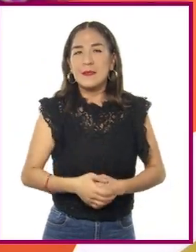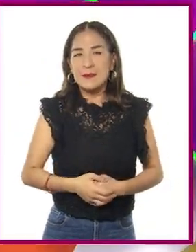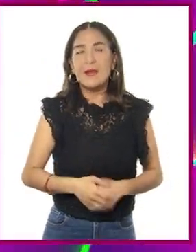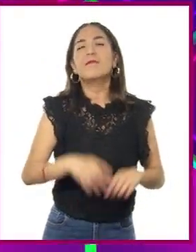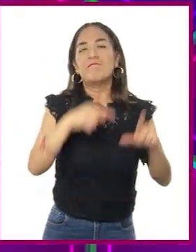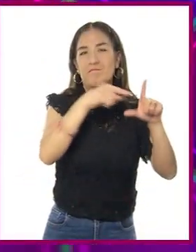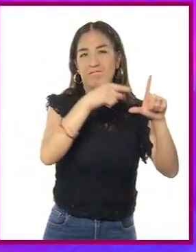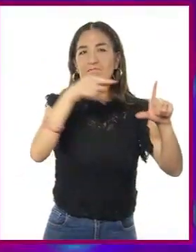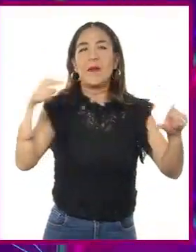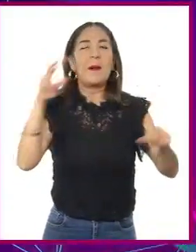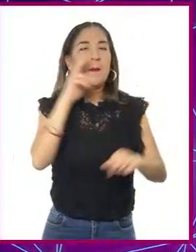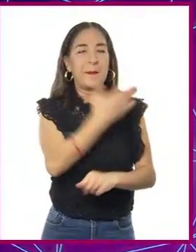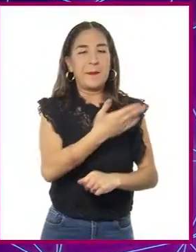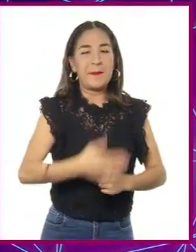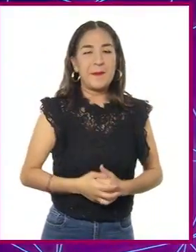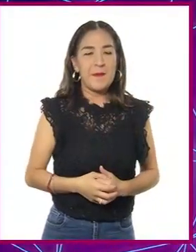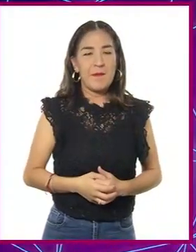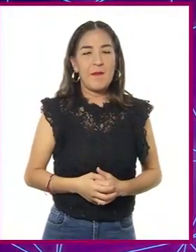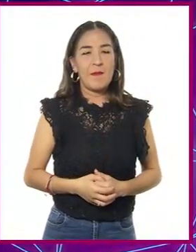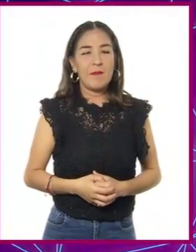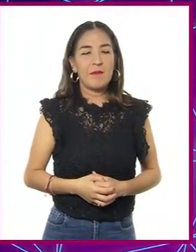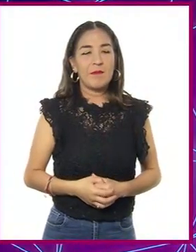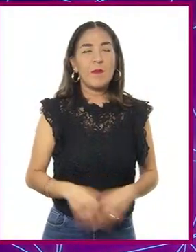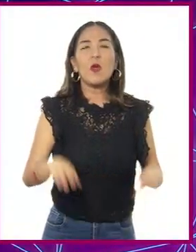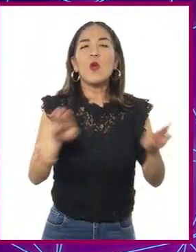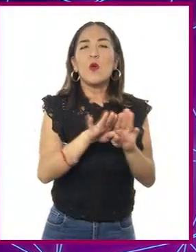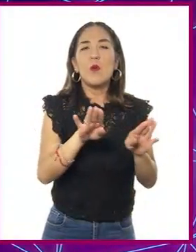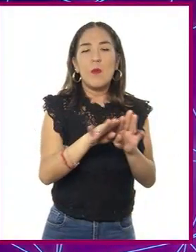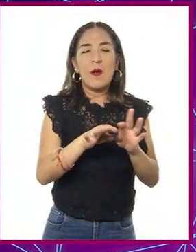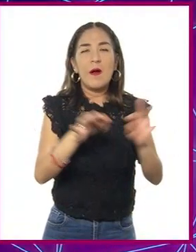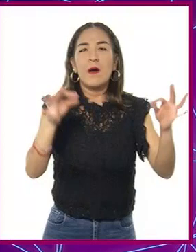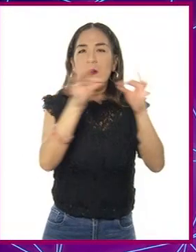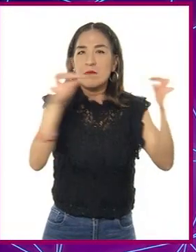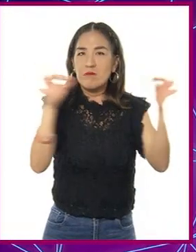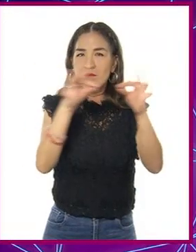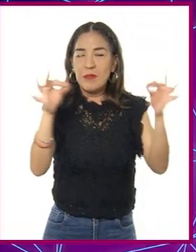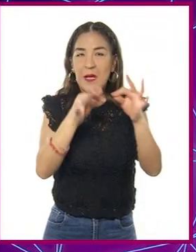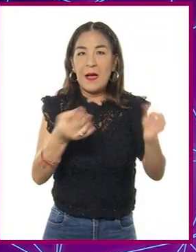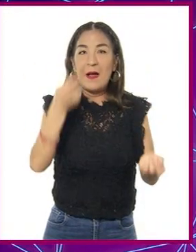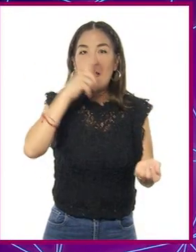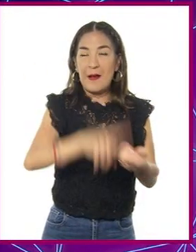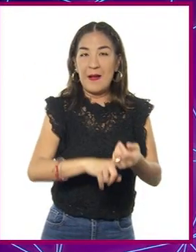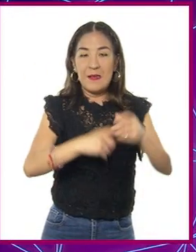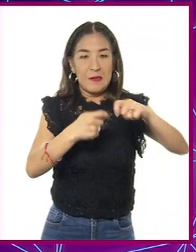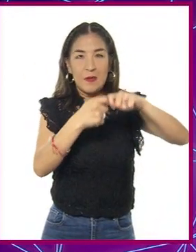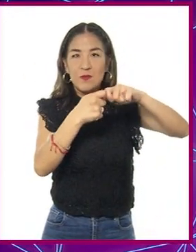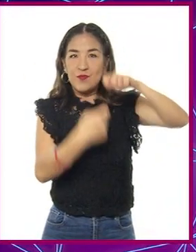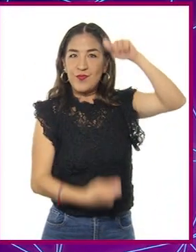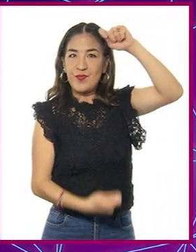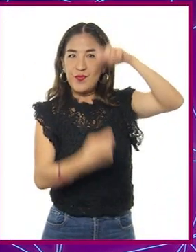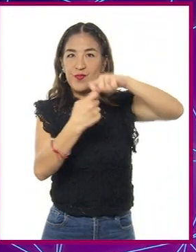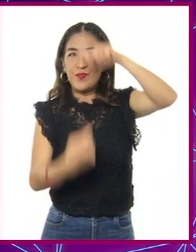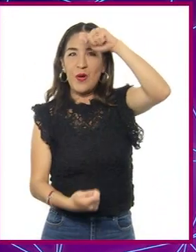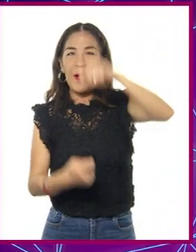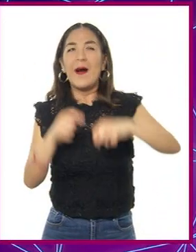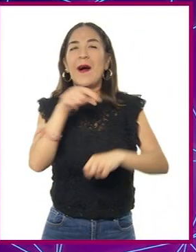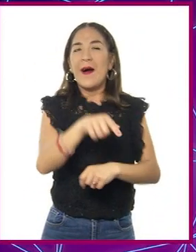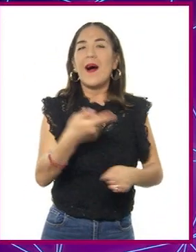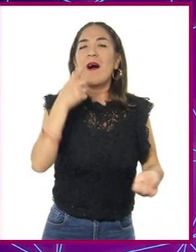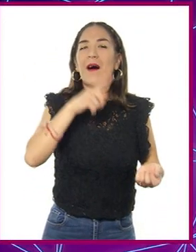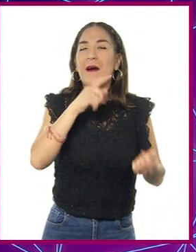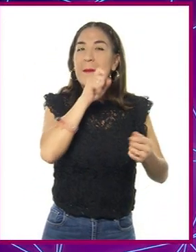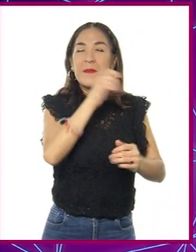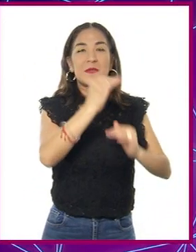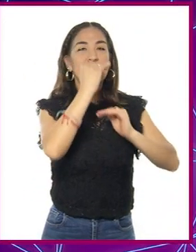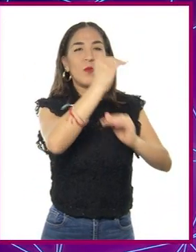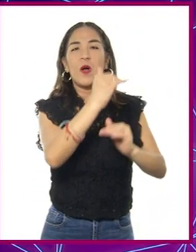línea recta. Se puede mostrar cómo los alargamientos experimentados por un resorte entre los límites de elasticidad de